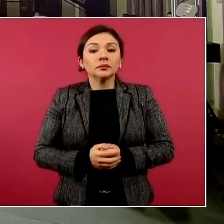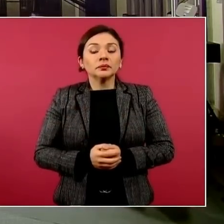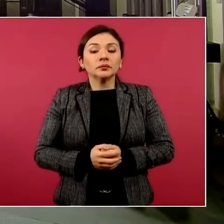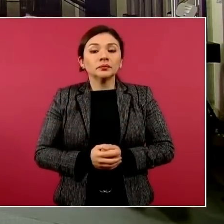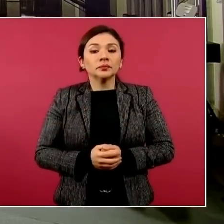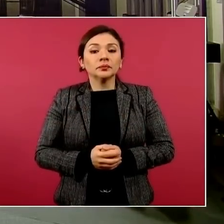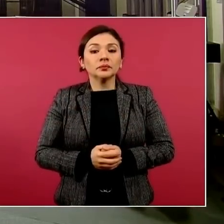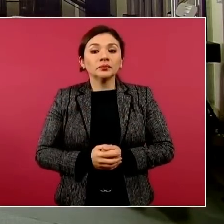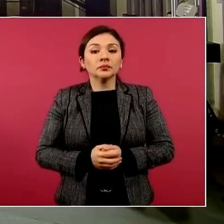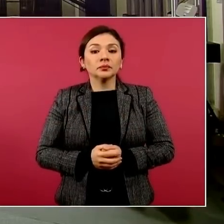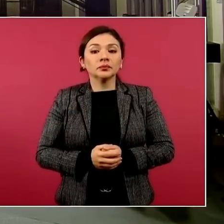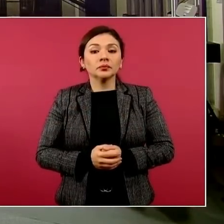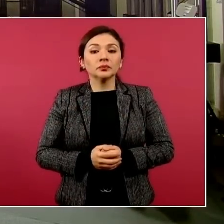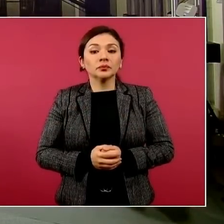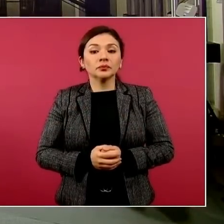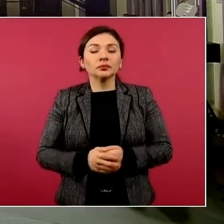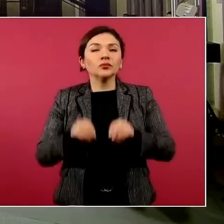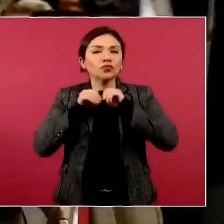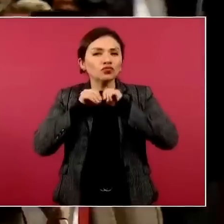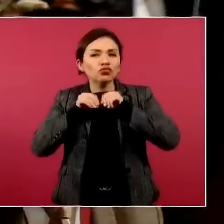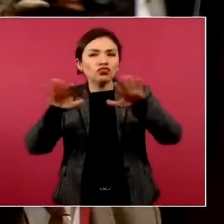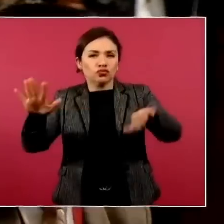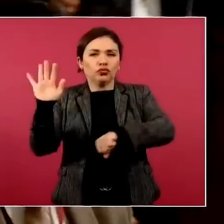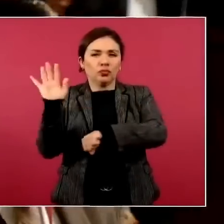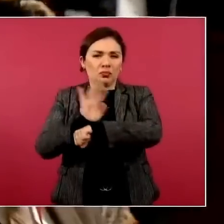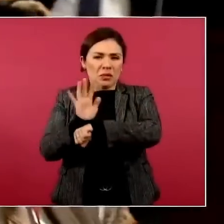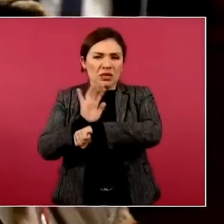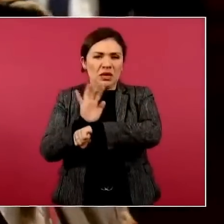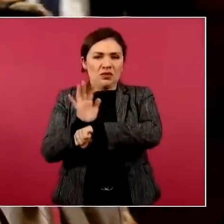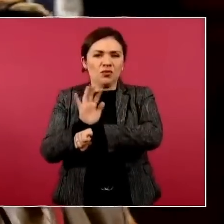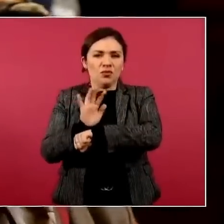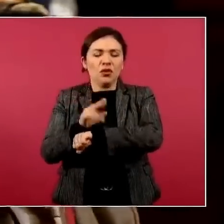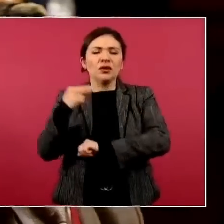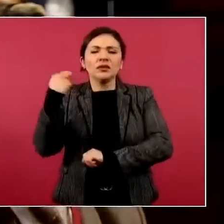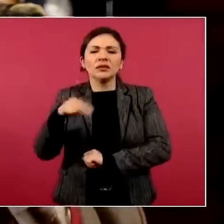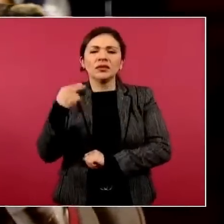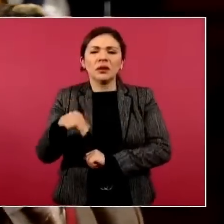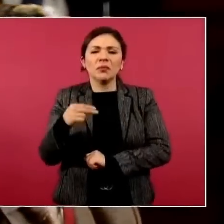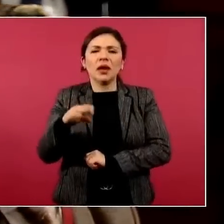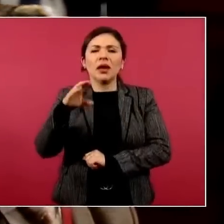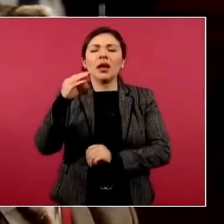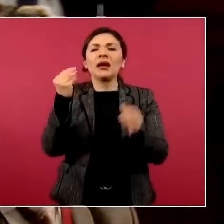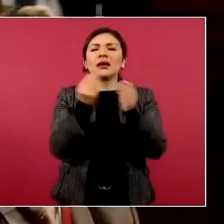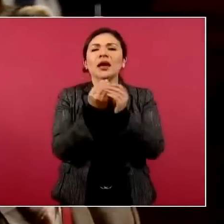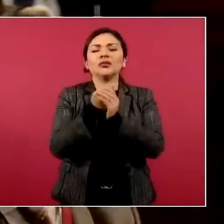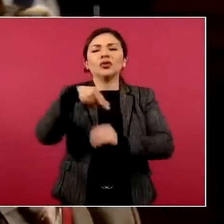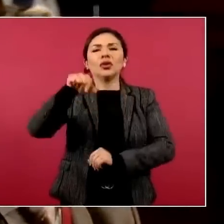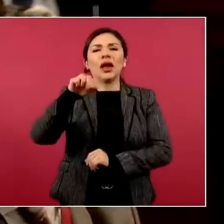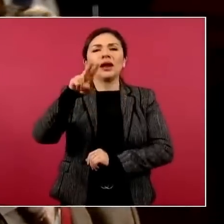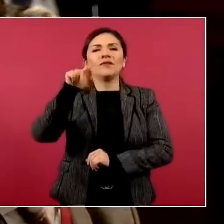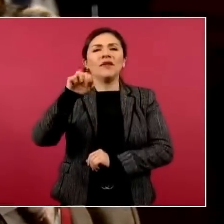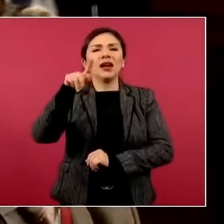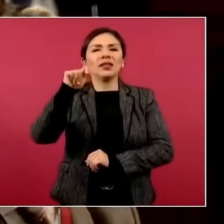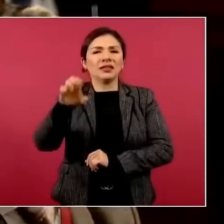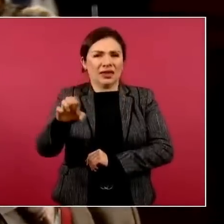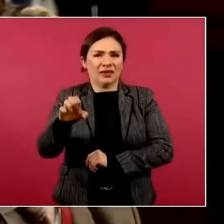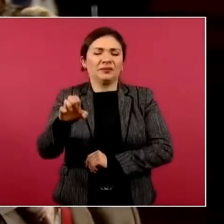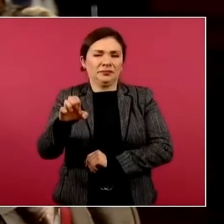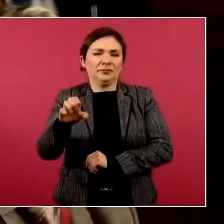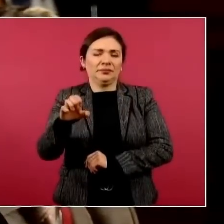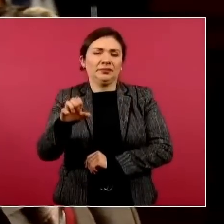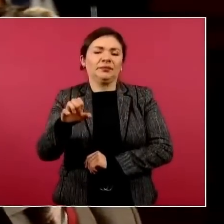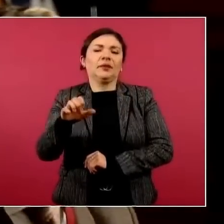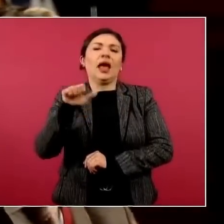estrenó, mejor dicho, un documental, se llama Caso Narvarte a plena luz, que es